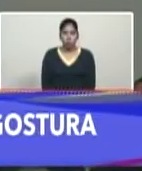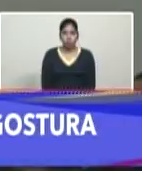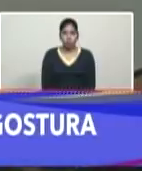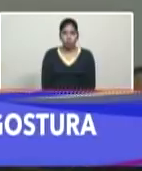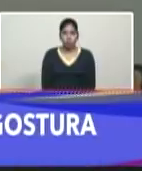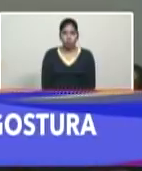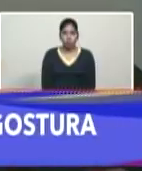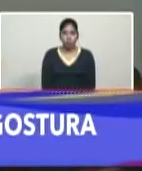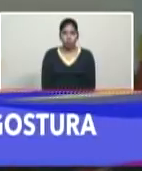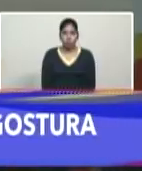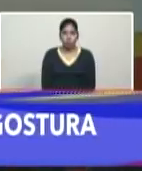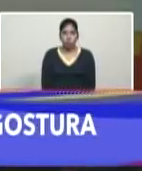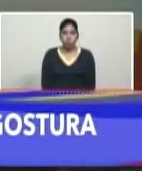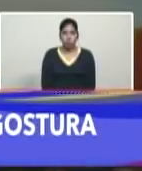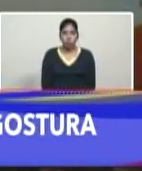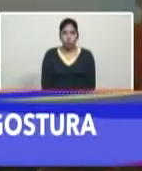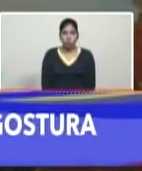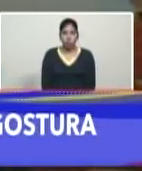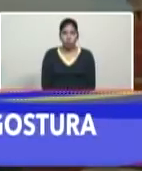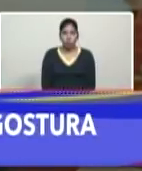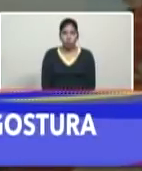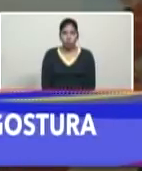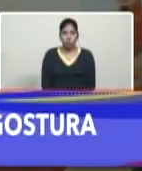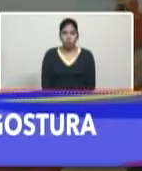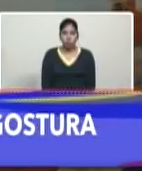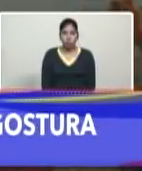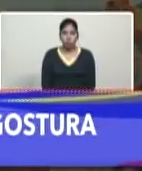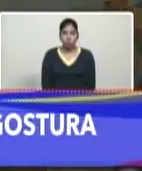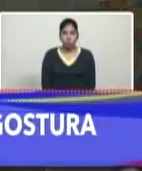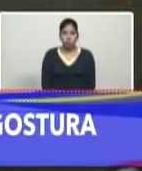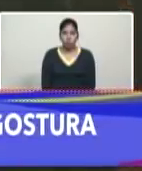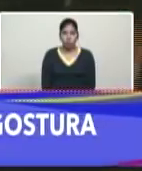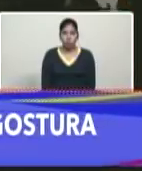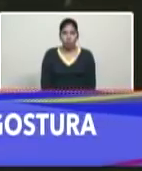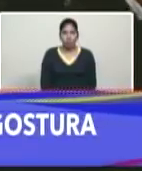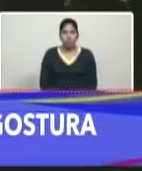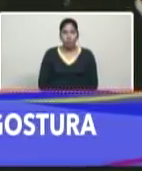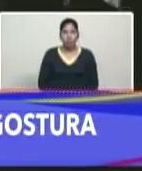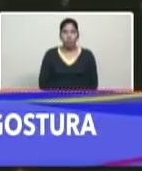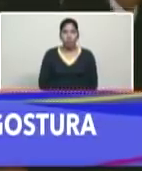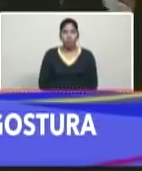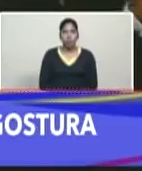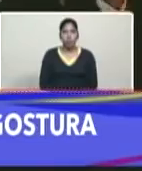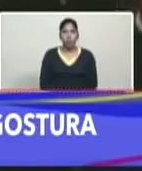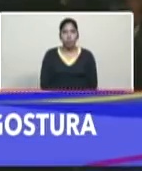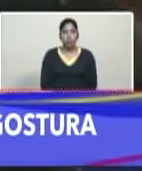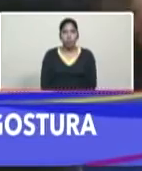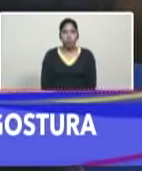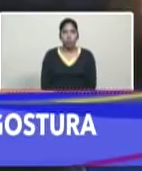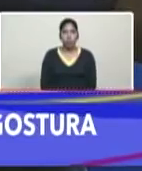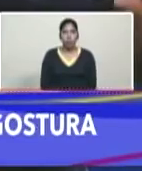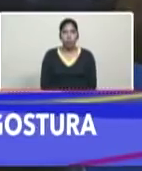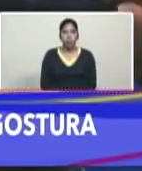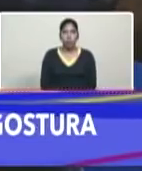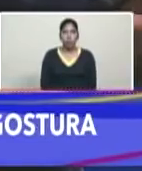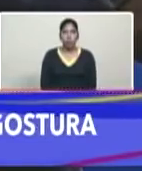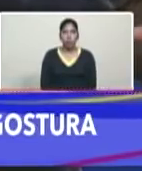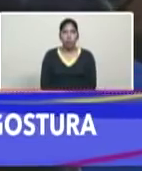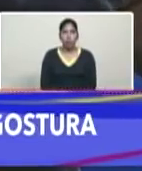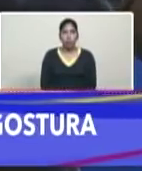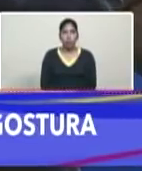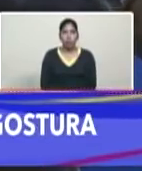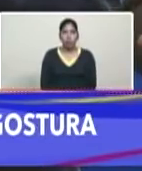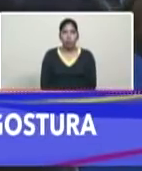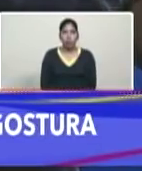recuerdo, de reivindicación de Bolívar, que este acto lo haya empezado un niño con la palabra textual, con la